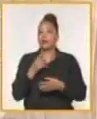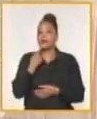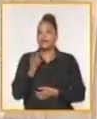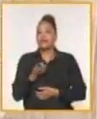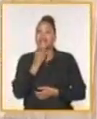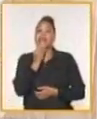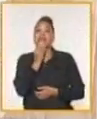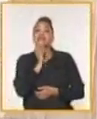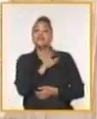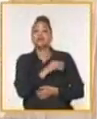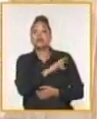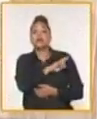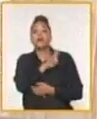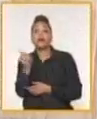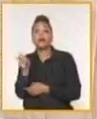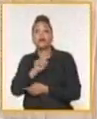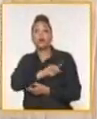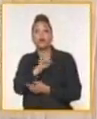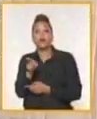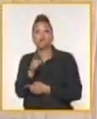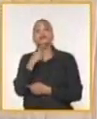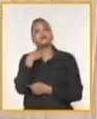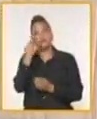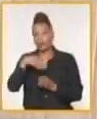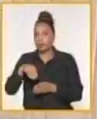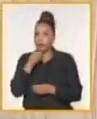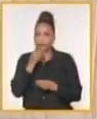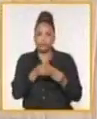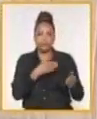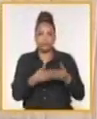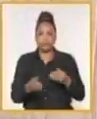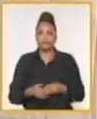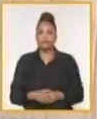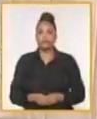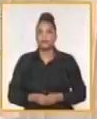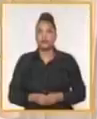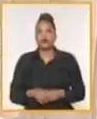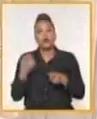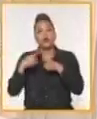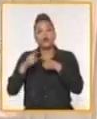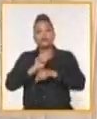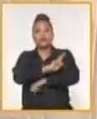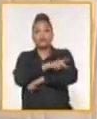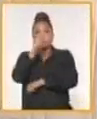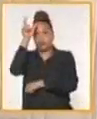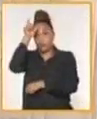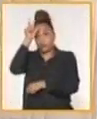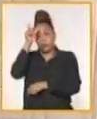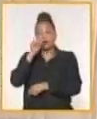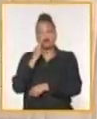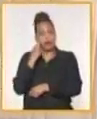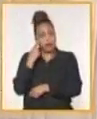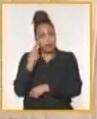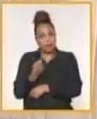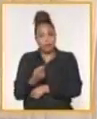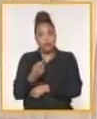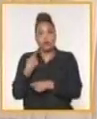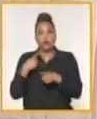Pero entonces, de forma general, me voy a detener sobre todo en los países del Golfo y en Turquía. Vamos a ver sobre todo los